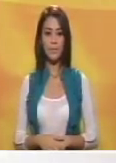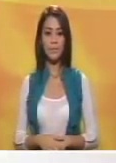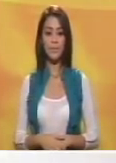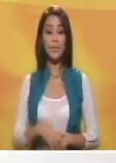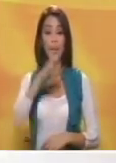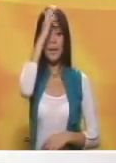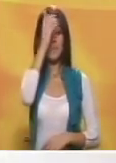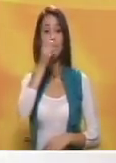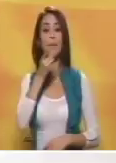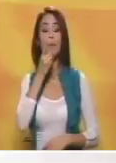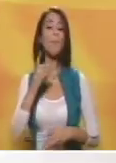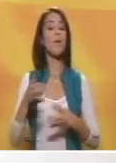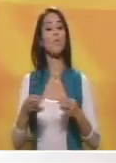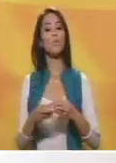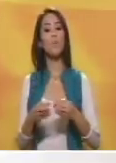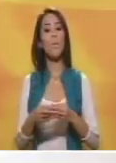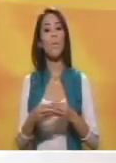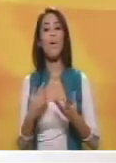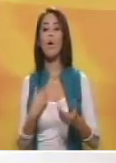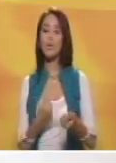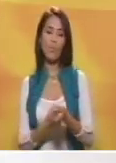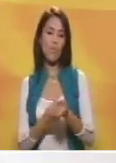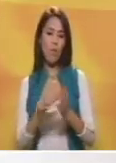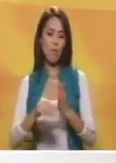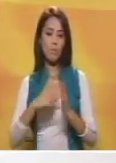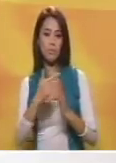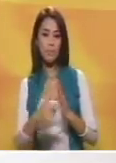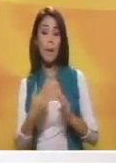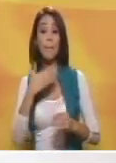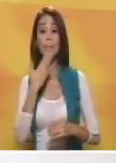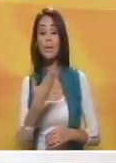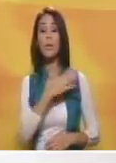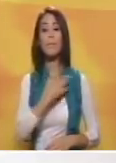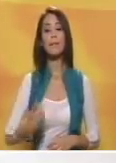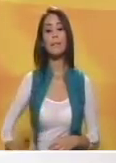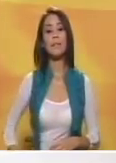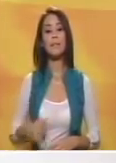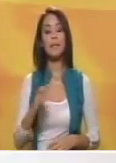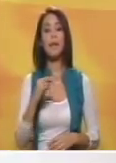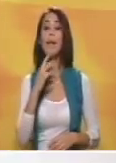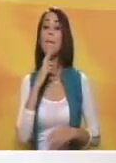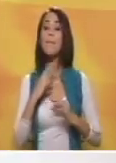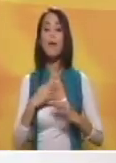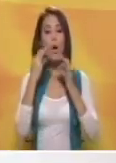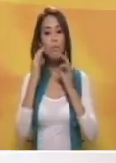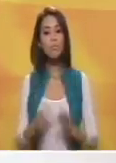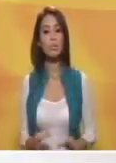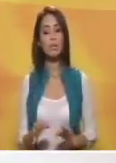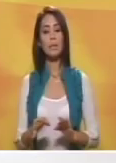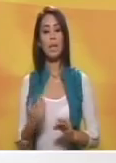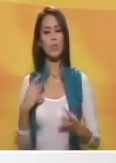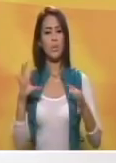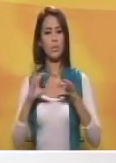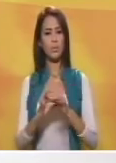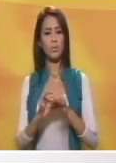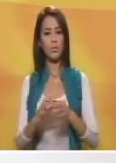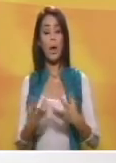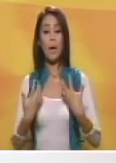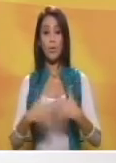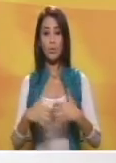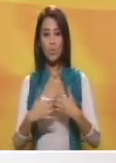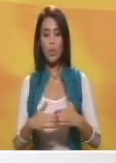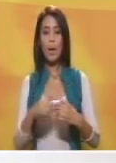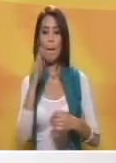República Dominicana, el movimiento anticorrupción Marcha Verde pidió al presidente Danilo Medina ofrecer respuestas precisas sobre sus presuntos vínculos con